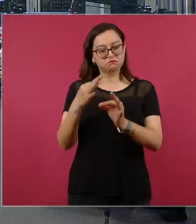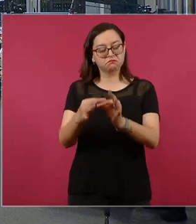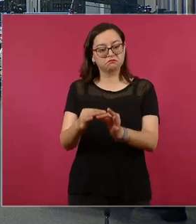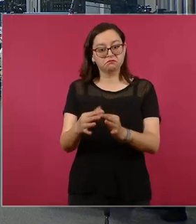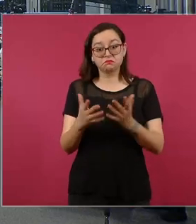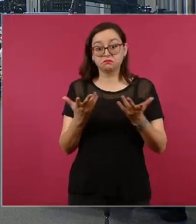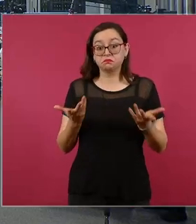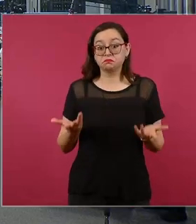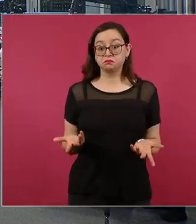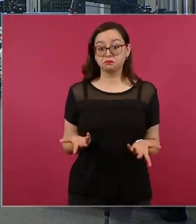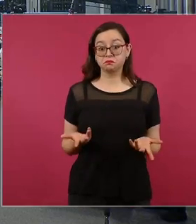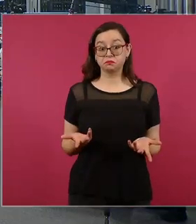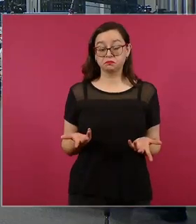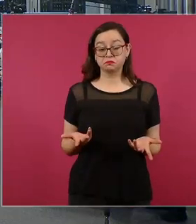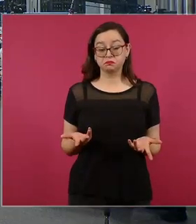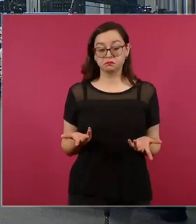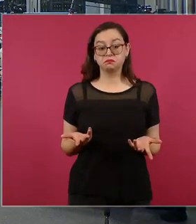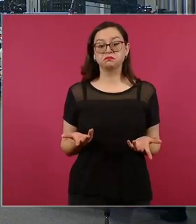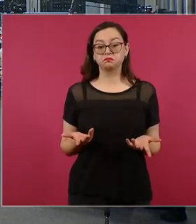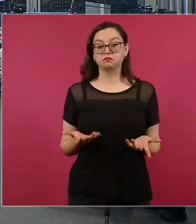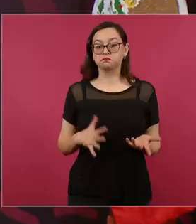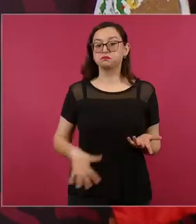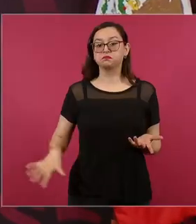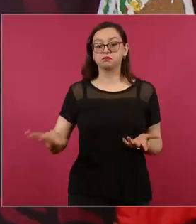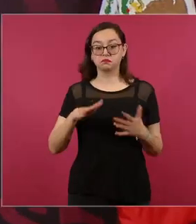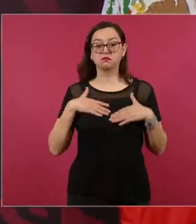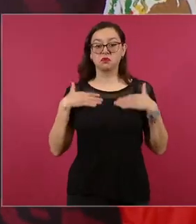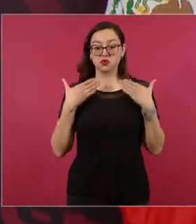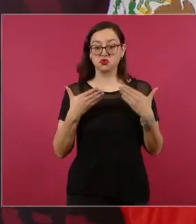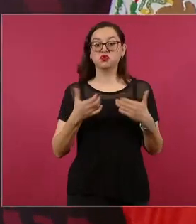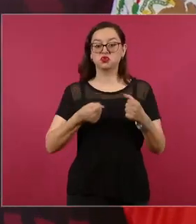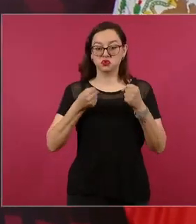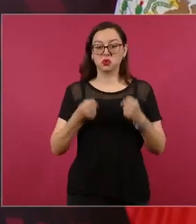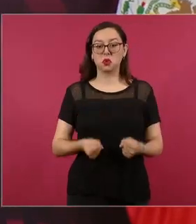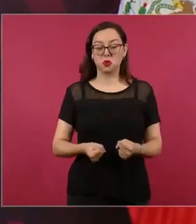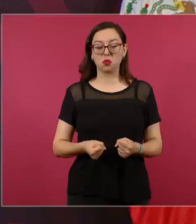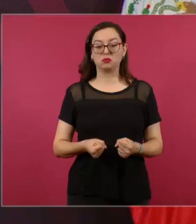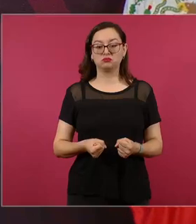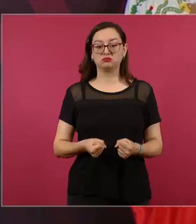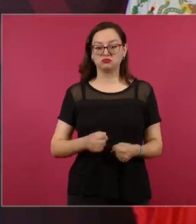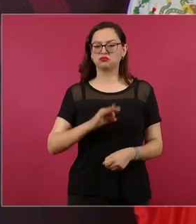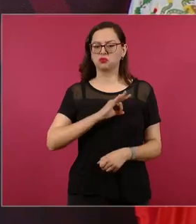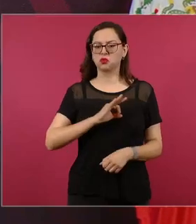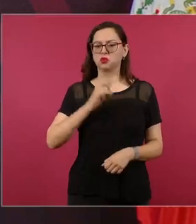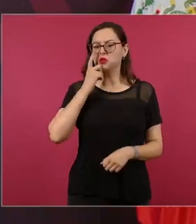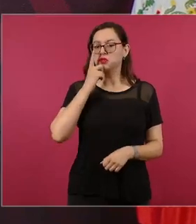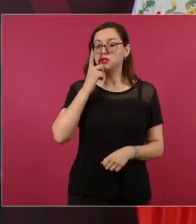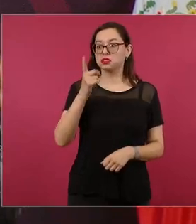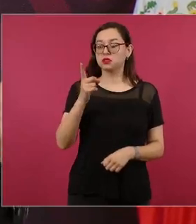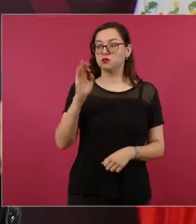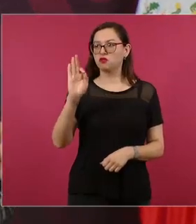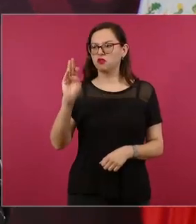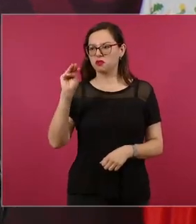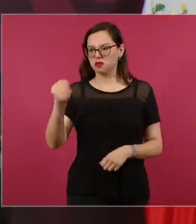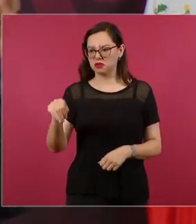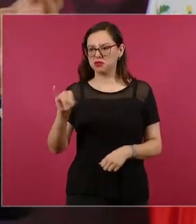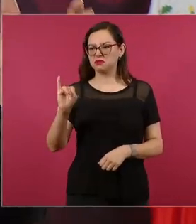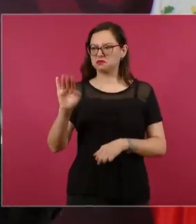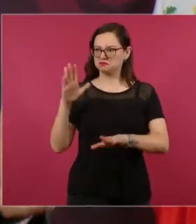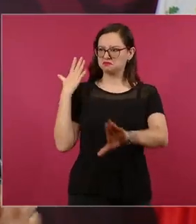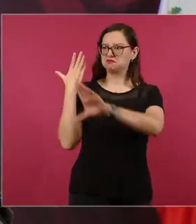pues hay seguridad, por eso puedo hablar del Fondo Monetario Internacional. Si no, no podría hablar de ellos.